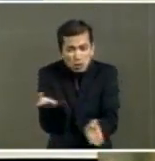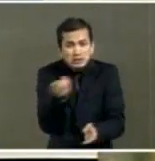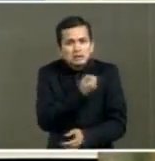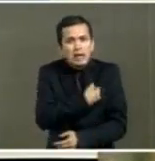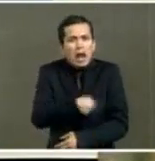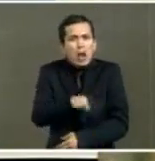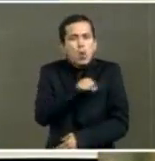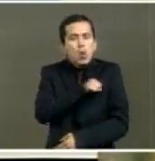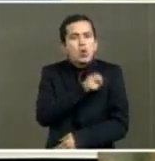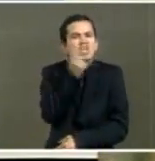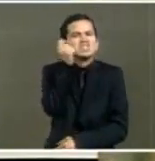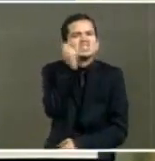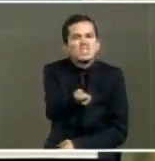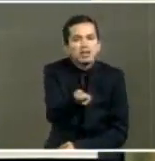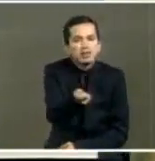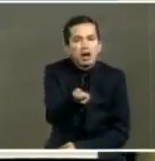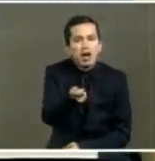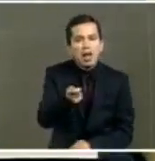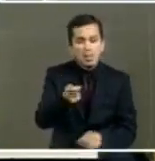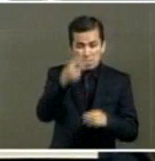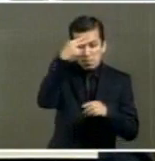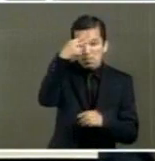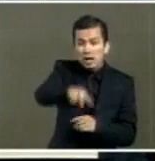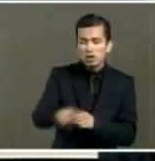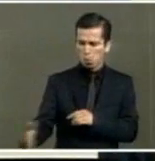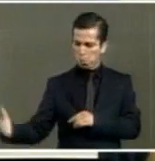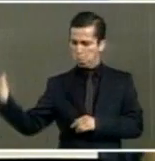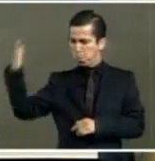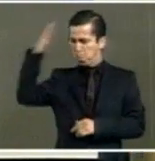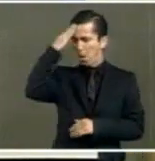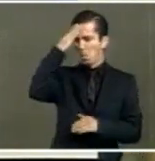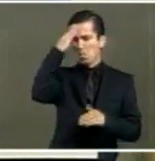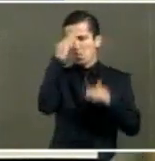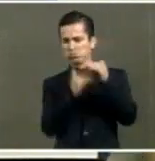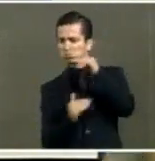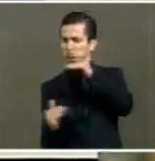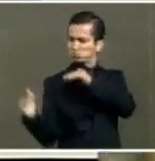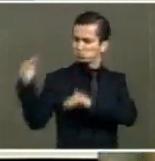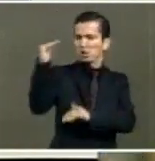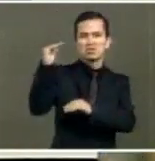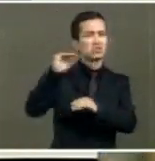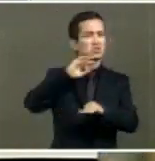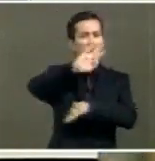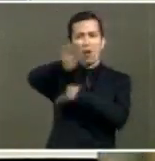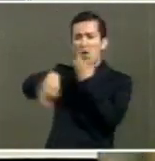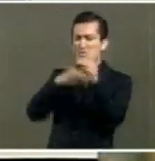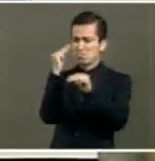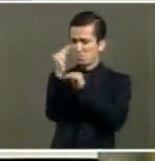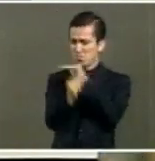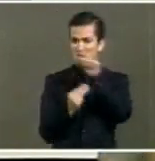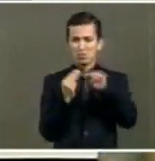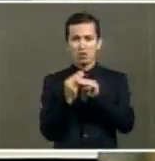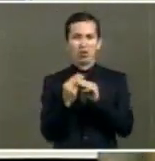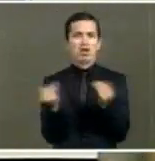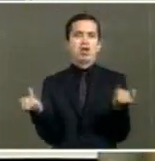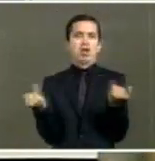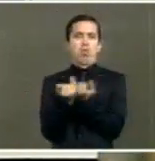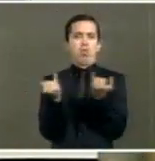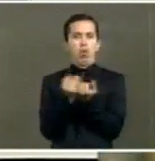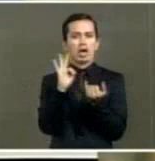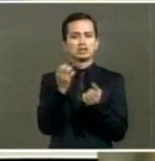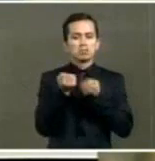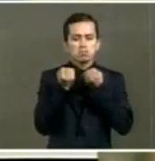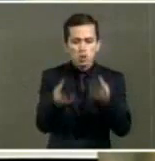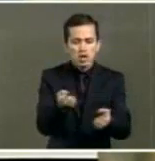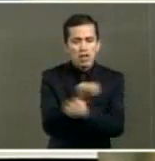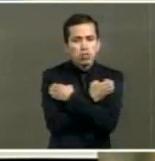a México a la vanguardia mundial en esta materia. Algo similar ocurre al tener ya asegurado un lugar en primaria para todos